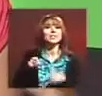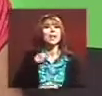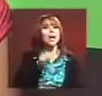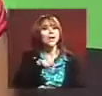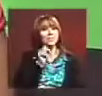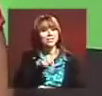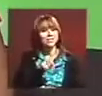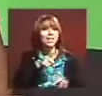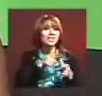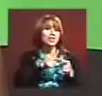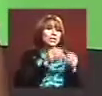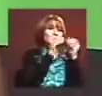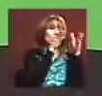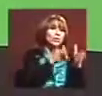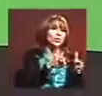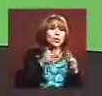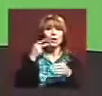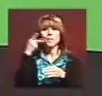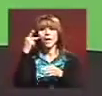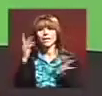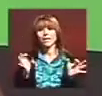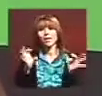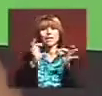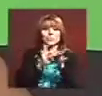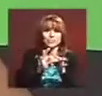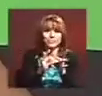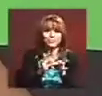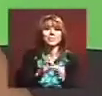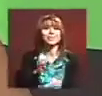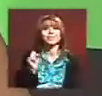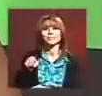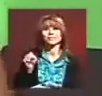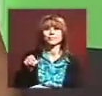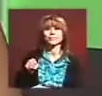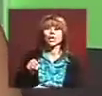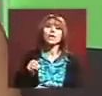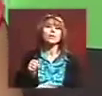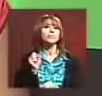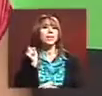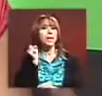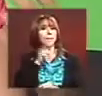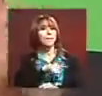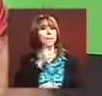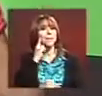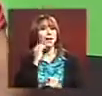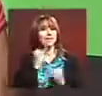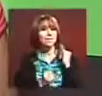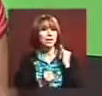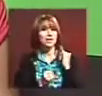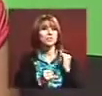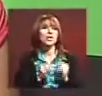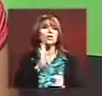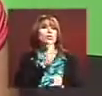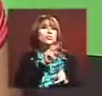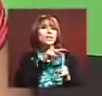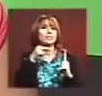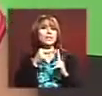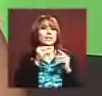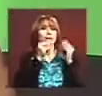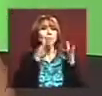dos, profesor y padre. Ya para cerrar, se nos acaba el tiempo, ¿qué consejo, o más o menos desde su perspectiva de